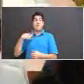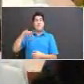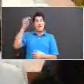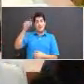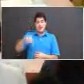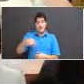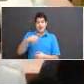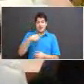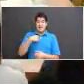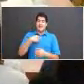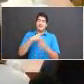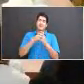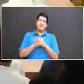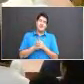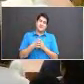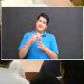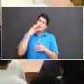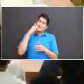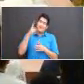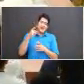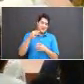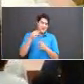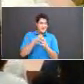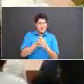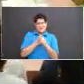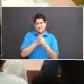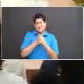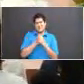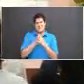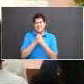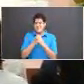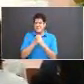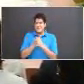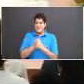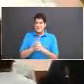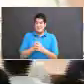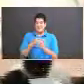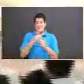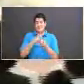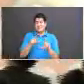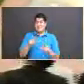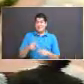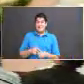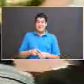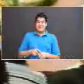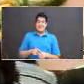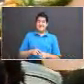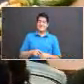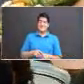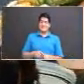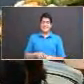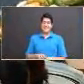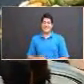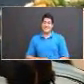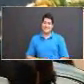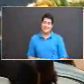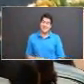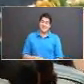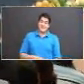venía orando, Padre, por favor. Por favor. Mire, ese día sí viene consagrado, hermano.